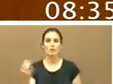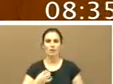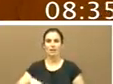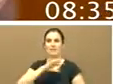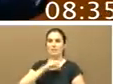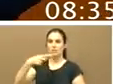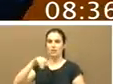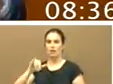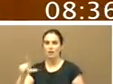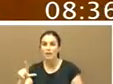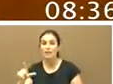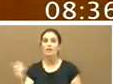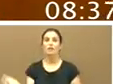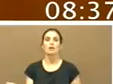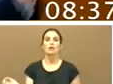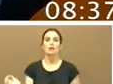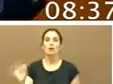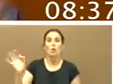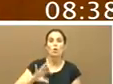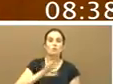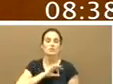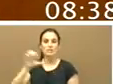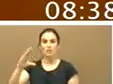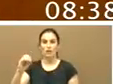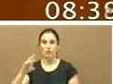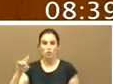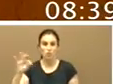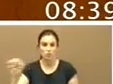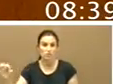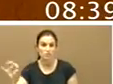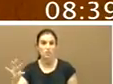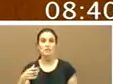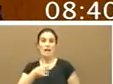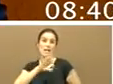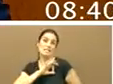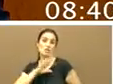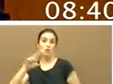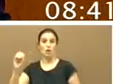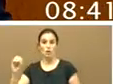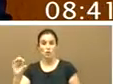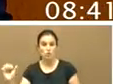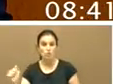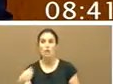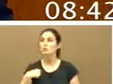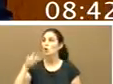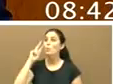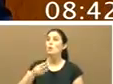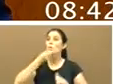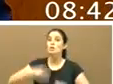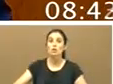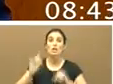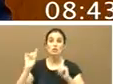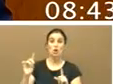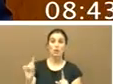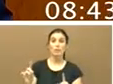Gil, a la señora Cortés, a la señora Rosa, por historia. Estamos hablando simplemente